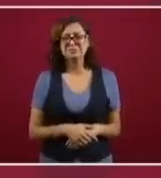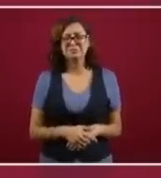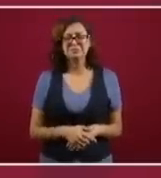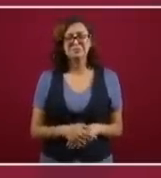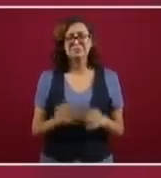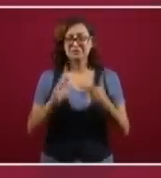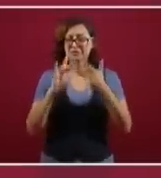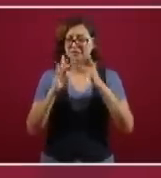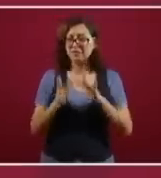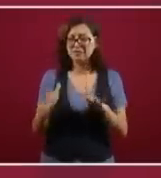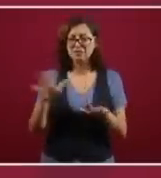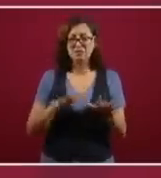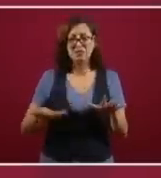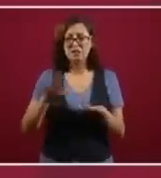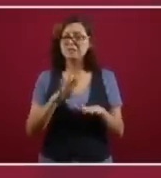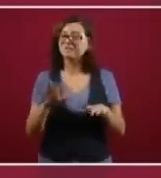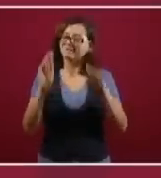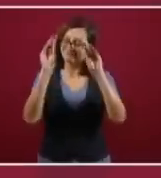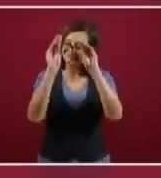benditas redes sociales,